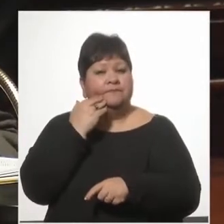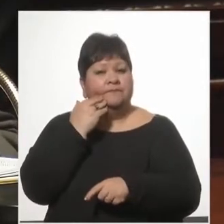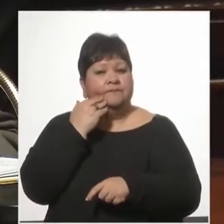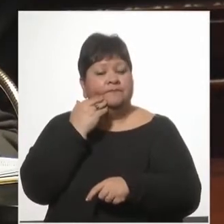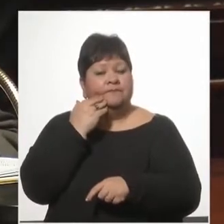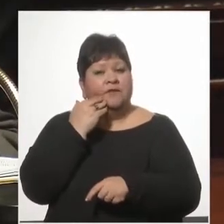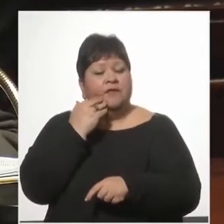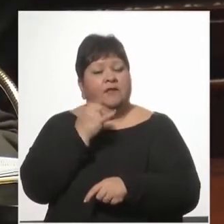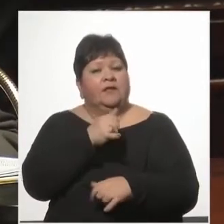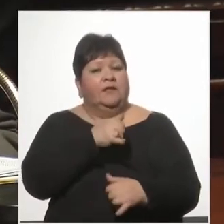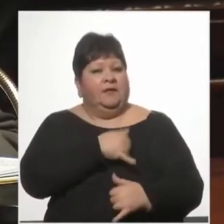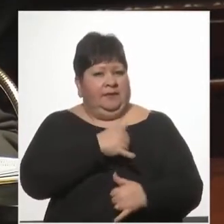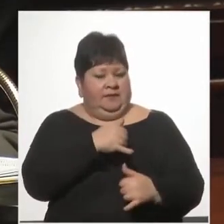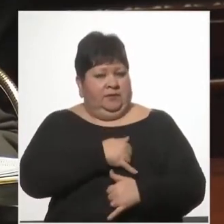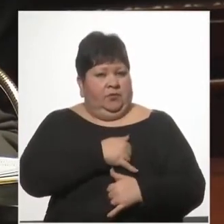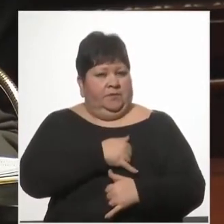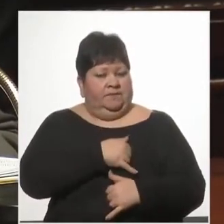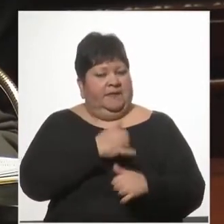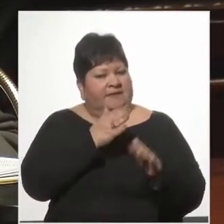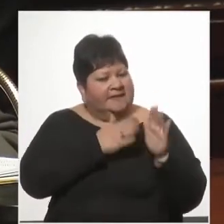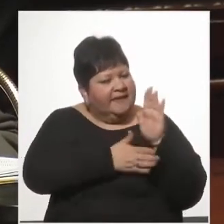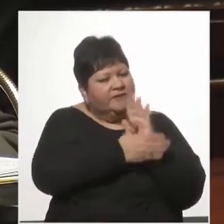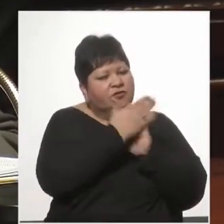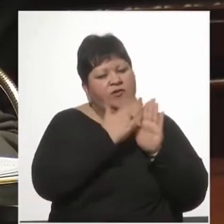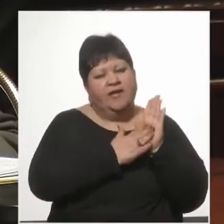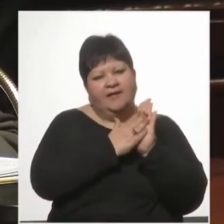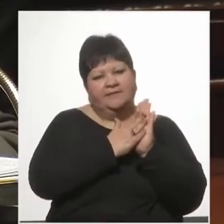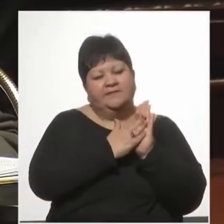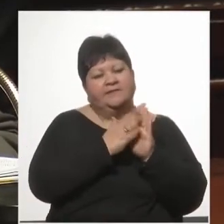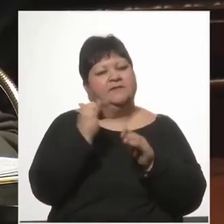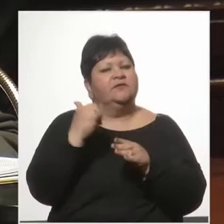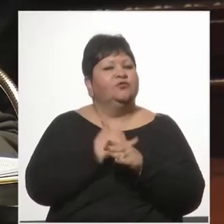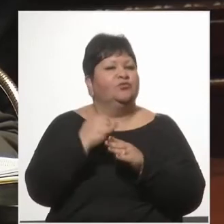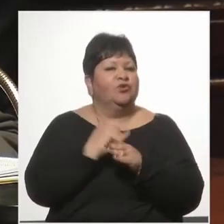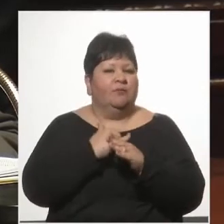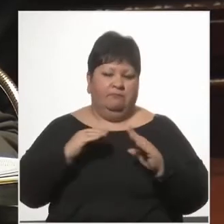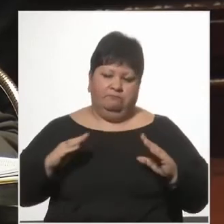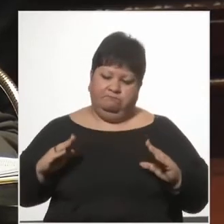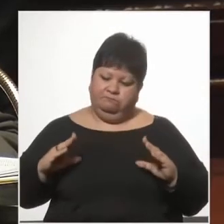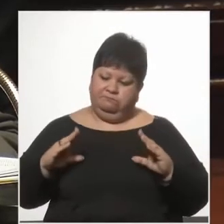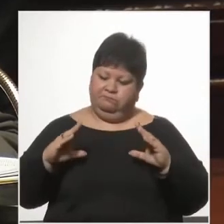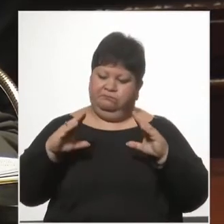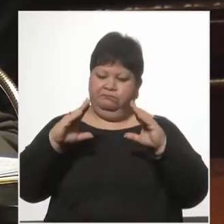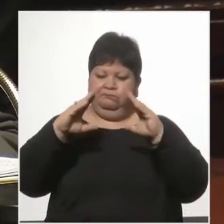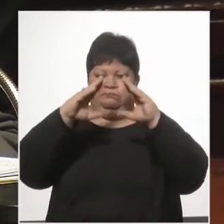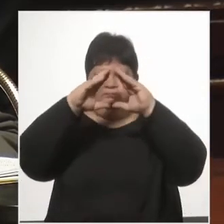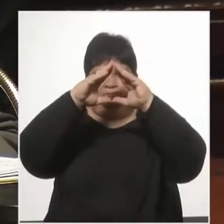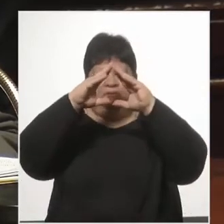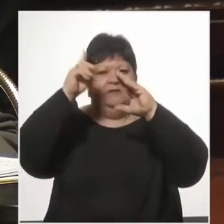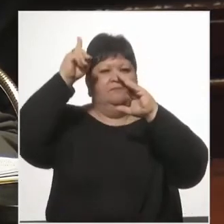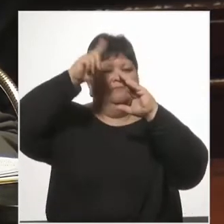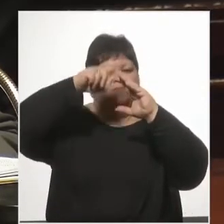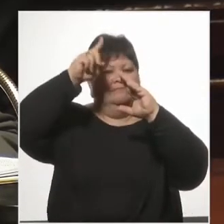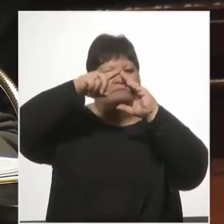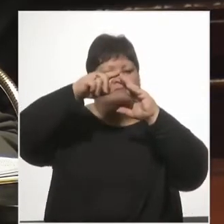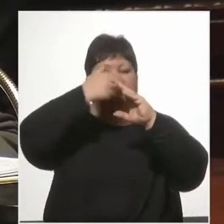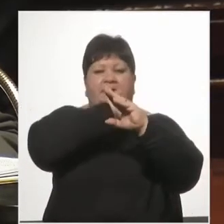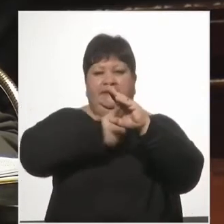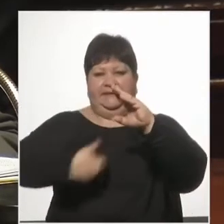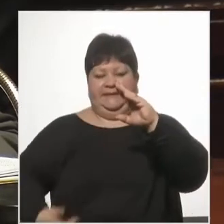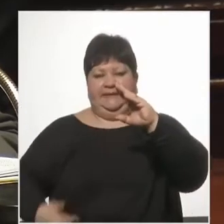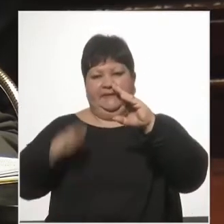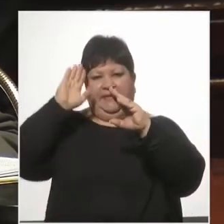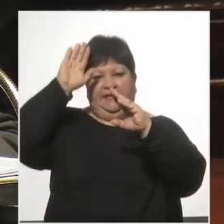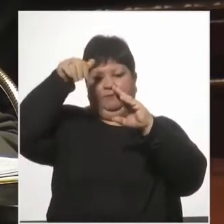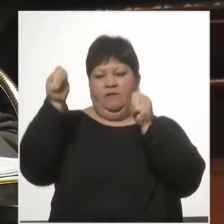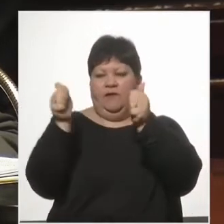El Ejército Nacional es una institución piramidal y es su mando superior el presidente de la República, actuando con el ministro de